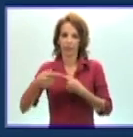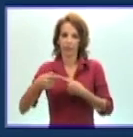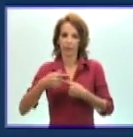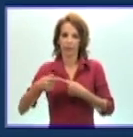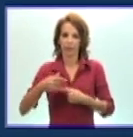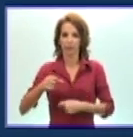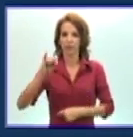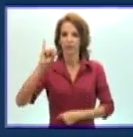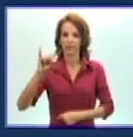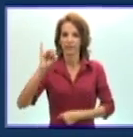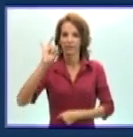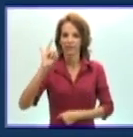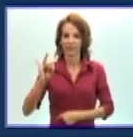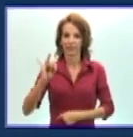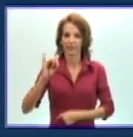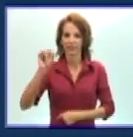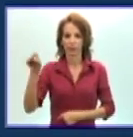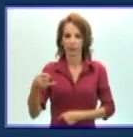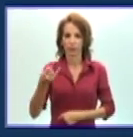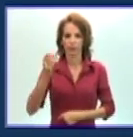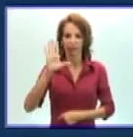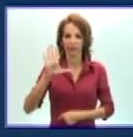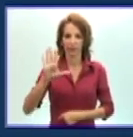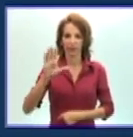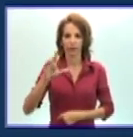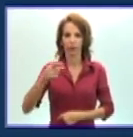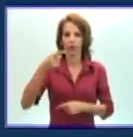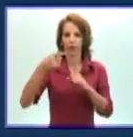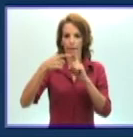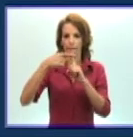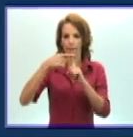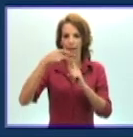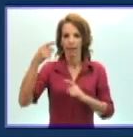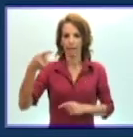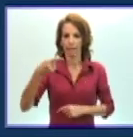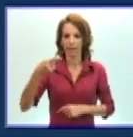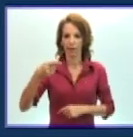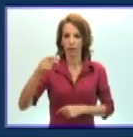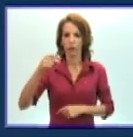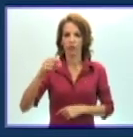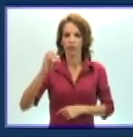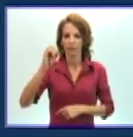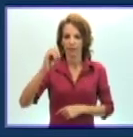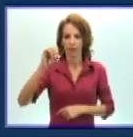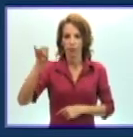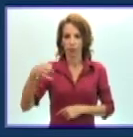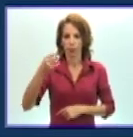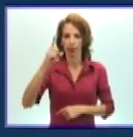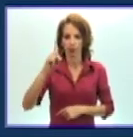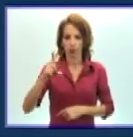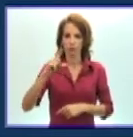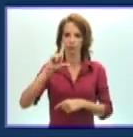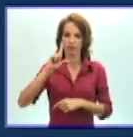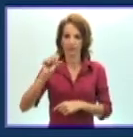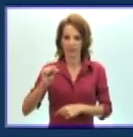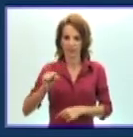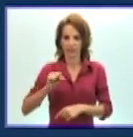67,5 más menos 0,1 segundo. Copien el resultado.